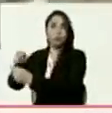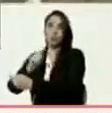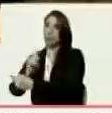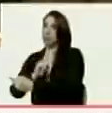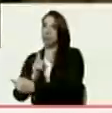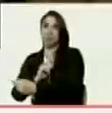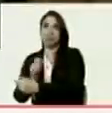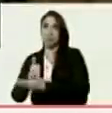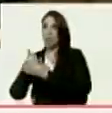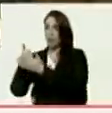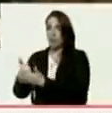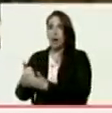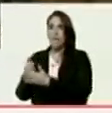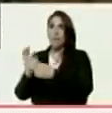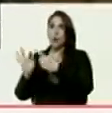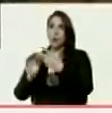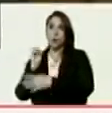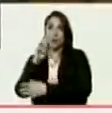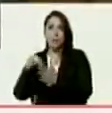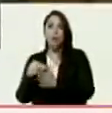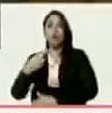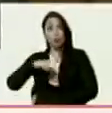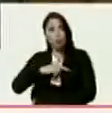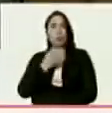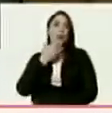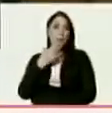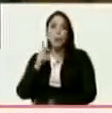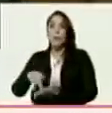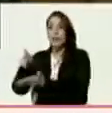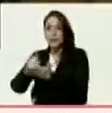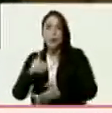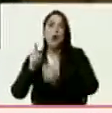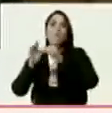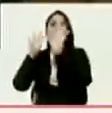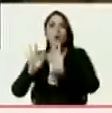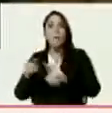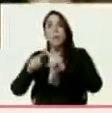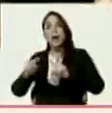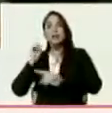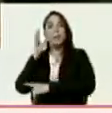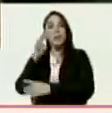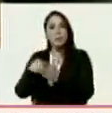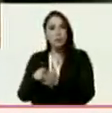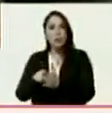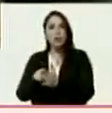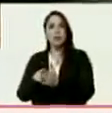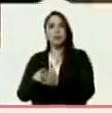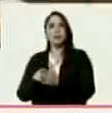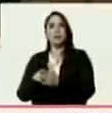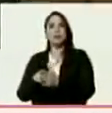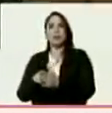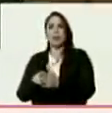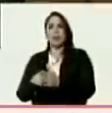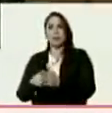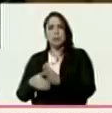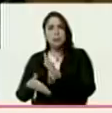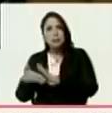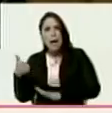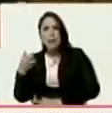el funcionamiento de la Asamblea Nacional. Cuando nosotros participamos de alguna manera es para que la Asamblea Nacional salga del desacato en el que está